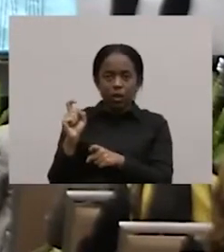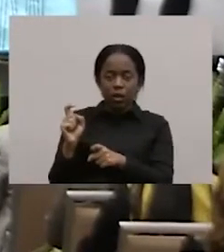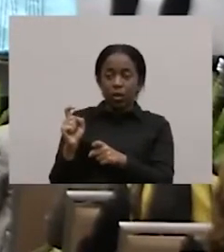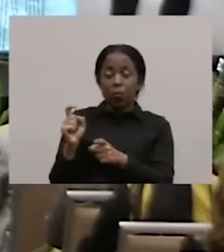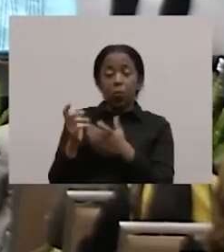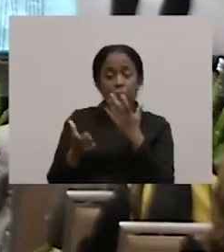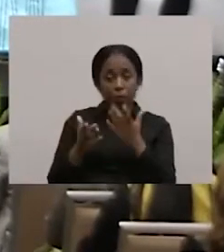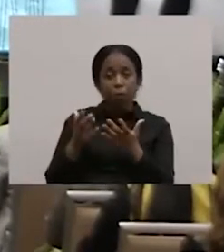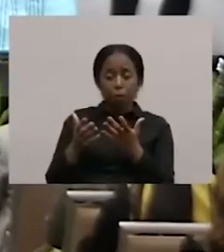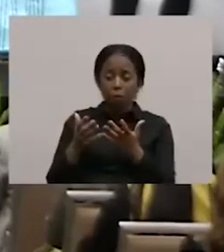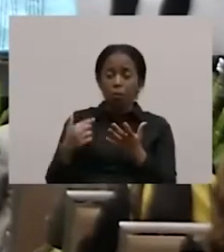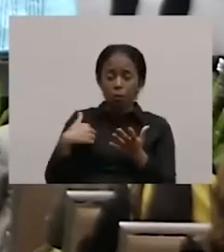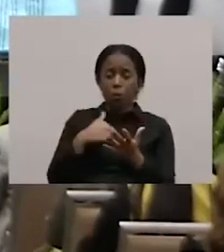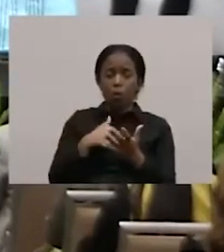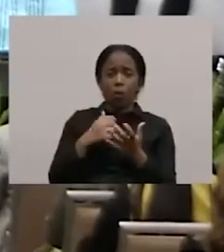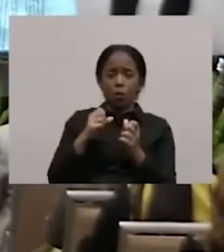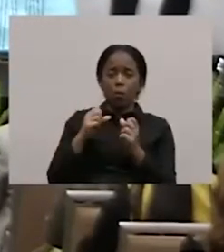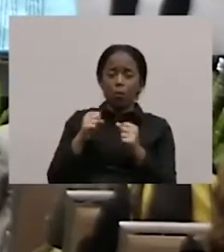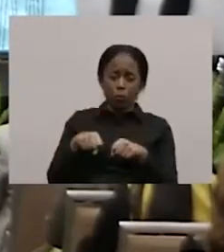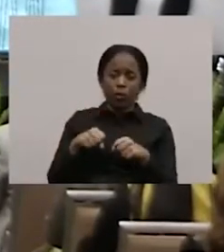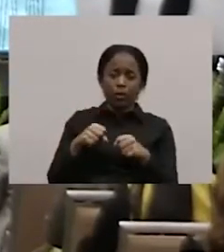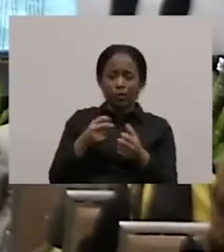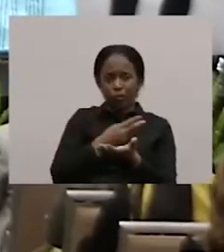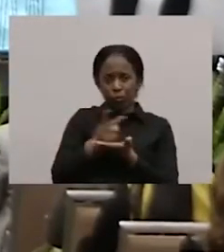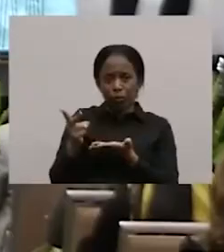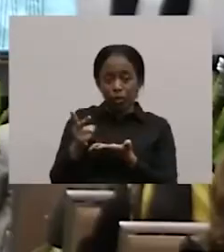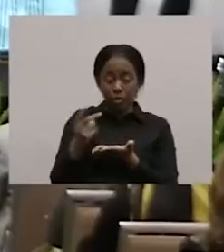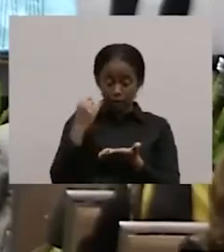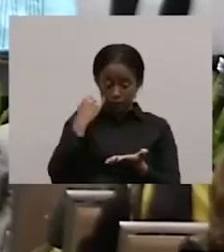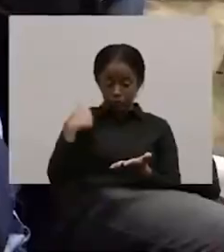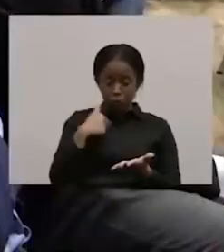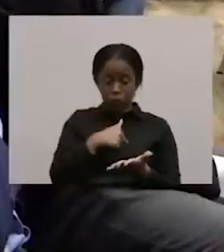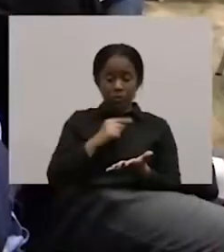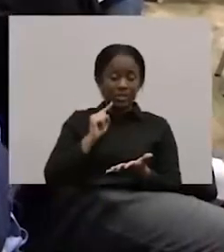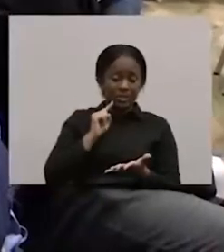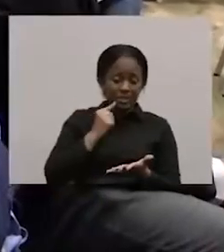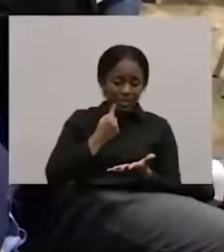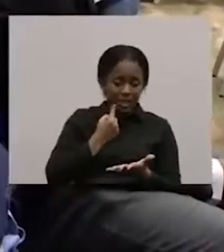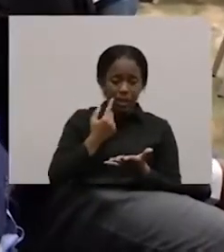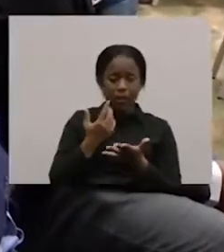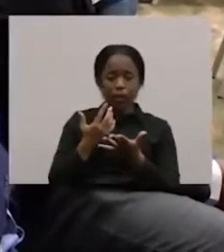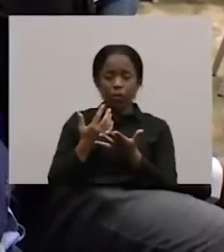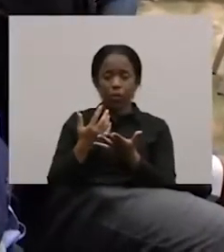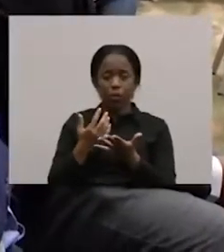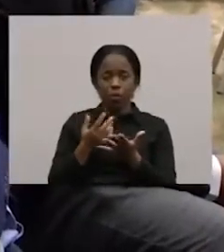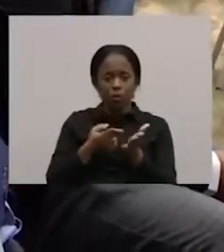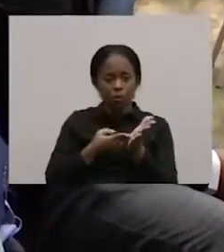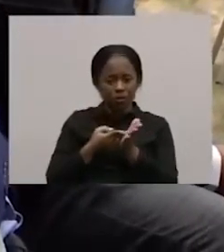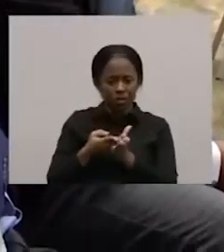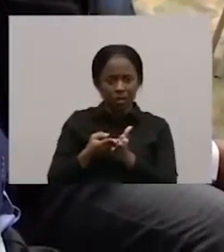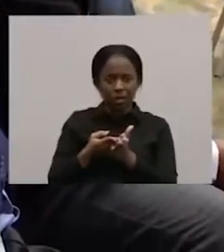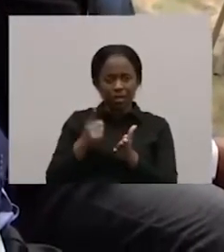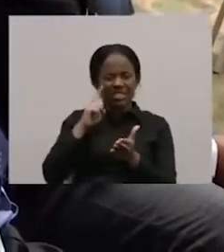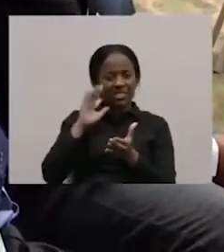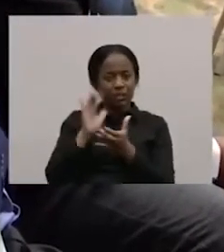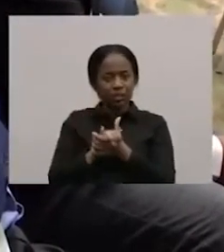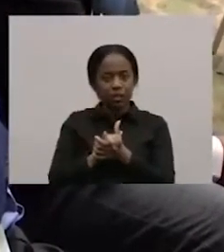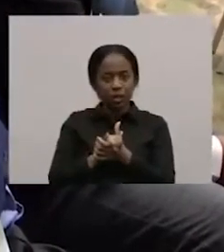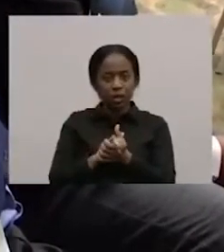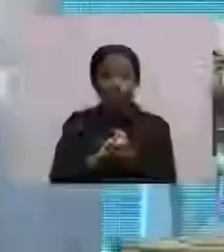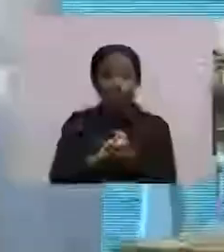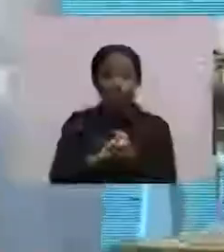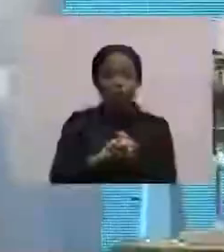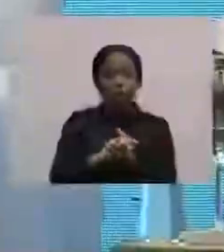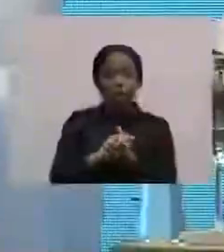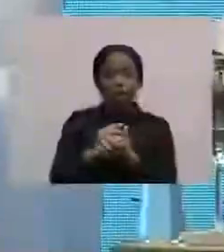más, y un medio serio preserva su credibilidad, y su credibilidad es que no